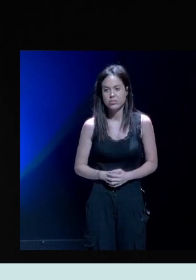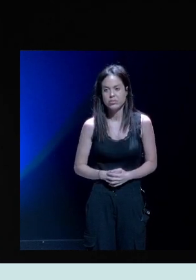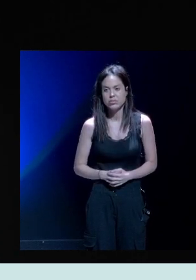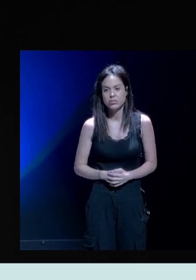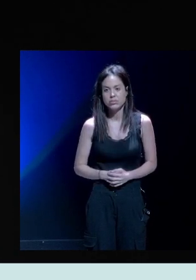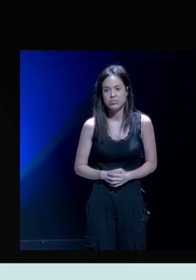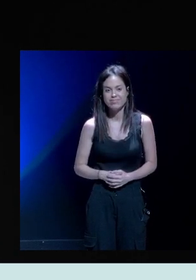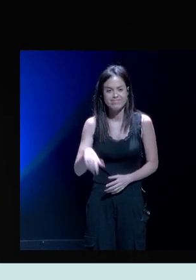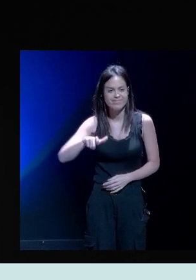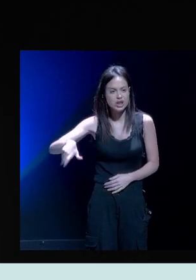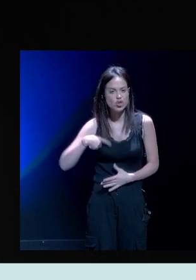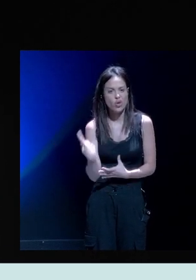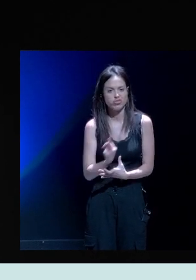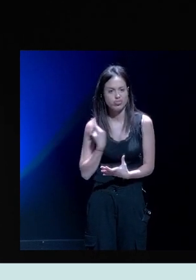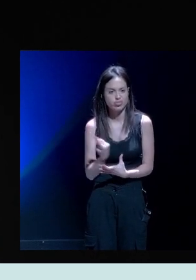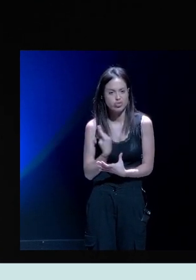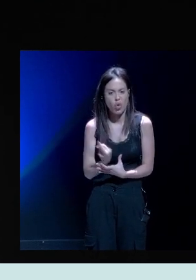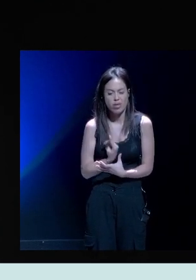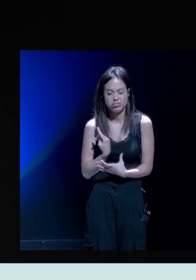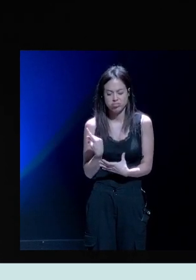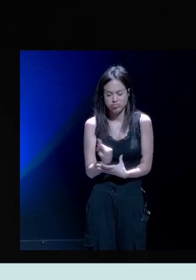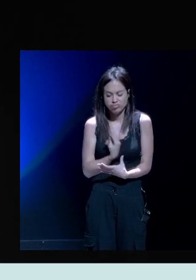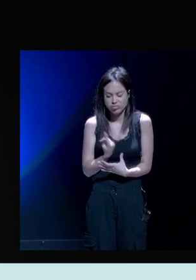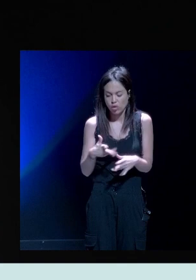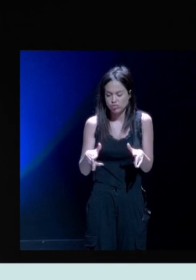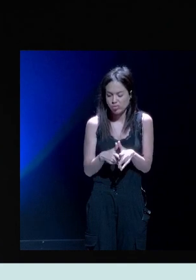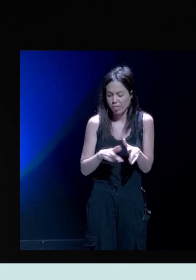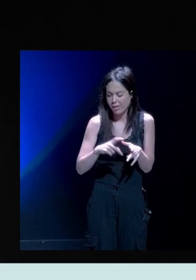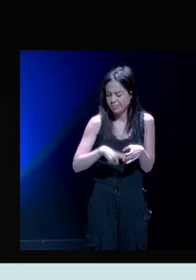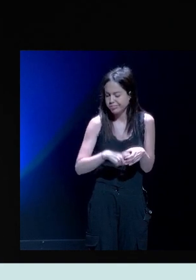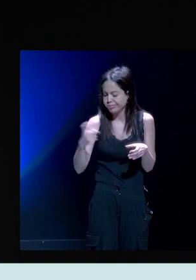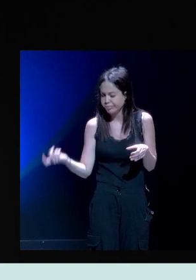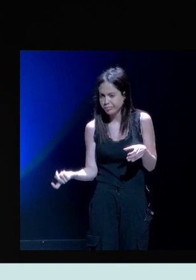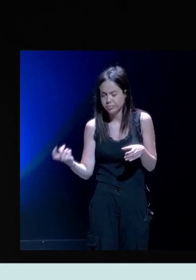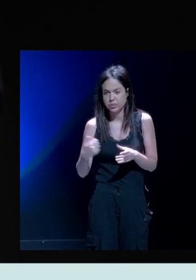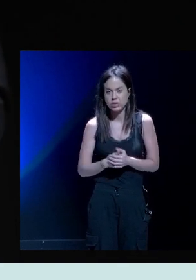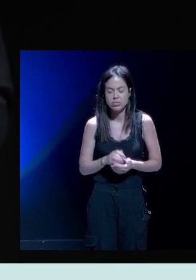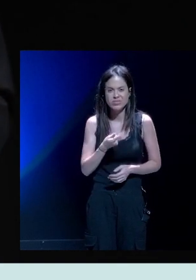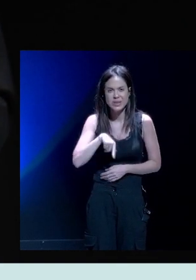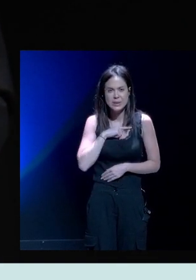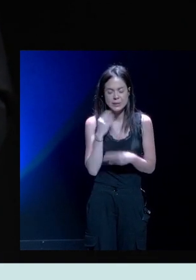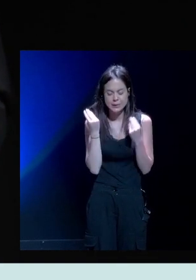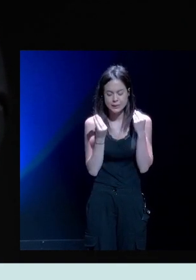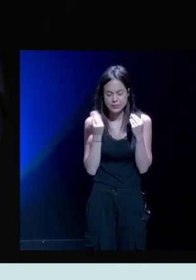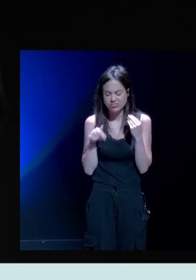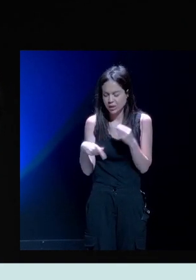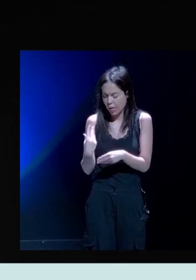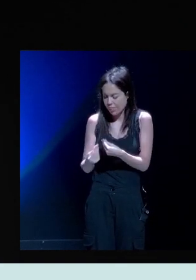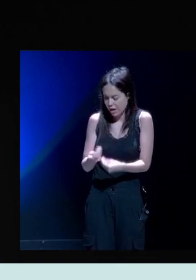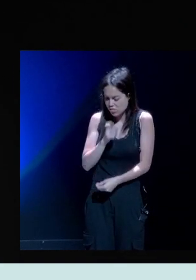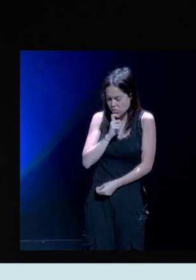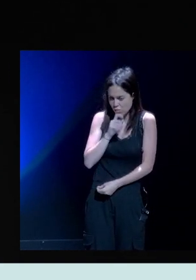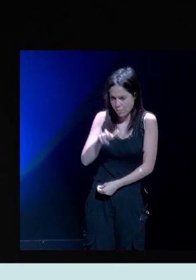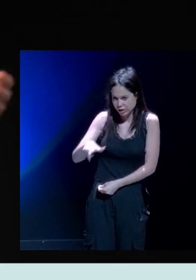que están solas, que viven aisladas socialmente. Y entonces nos preguntamos, bueno, ¿cómo podemos hacer para ayudar a